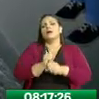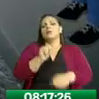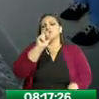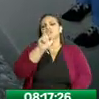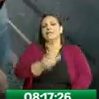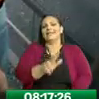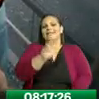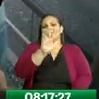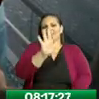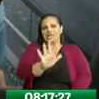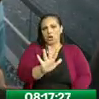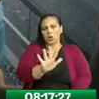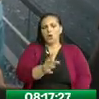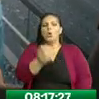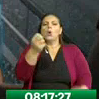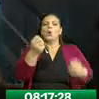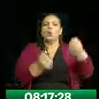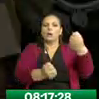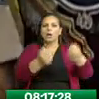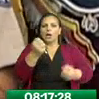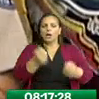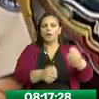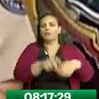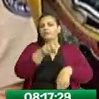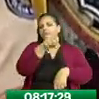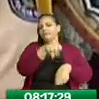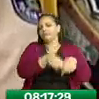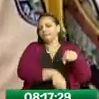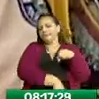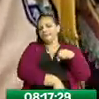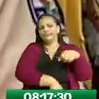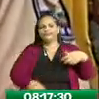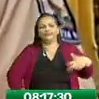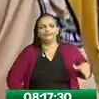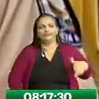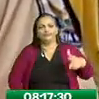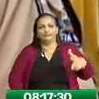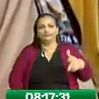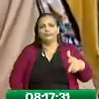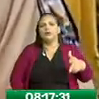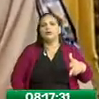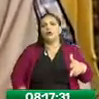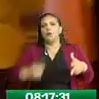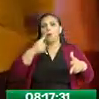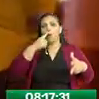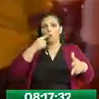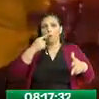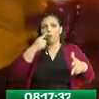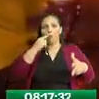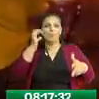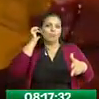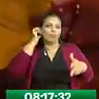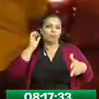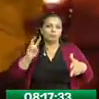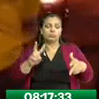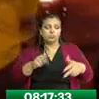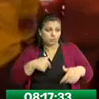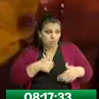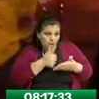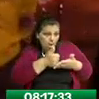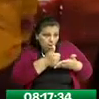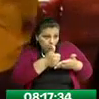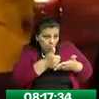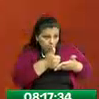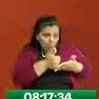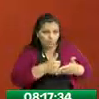acercó y nadie vio de dónde apareció. Esto es un tema sentimental, pasional, un producto de una violencia intrafamiliar en donde los victimarios